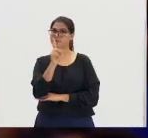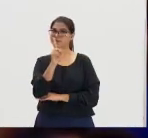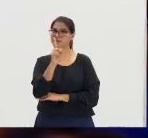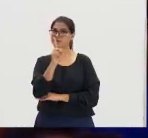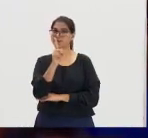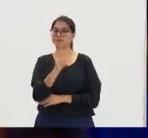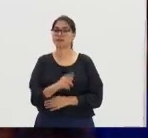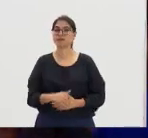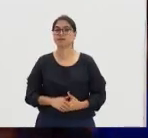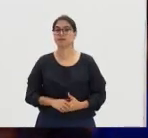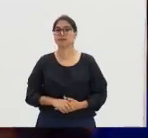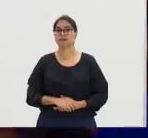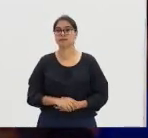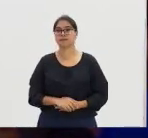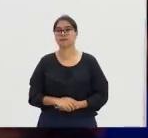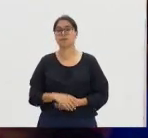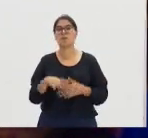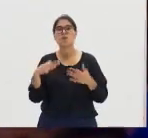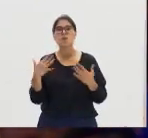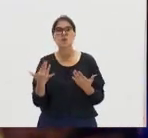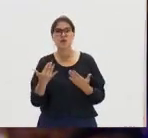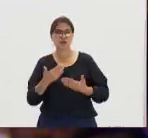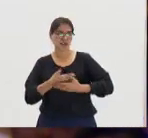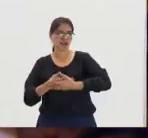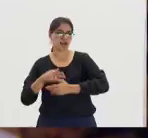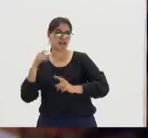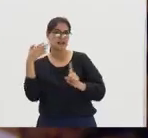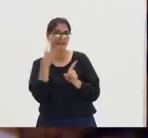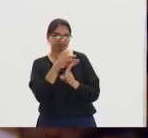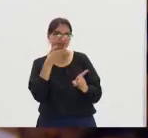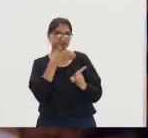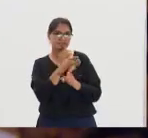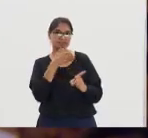Porque todo el tiempo atacando a los hijos del ministerio, a los hijos del pastor.